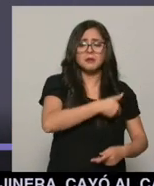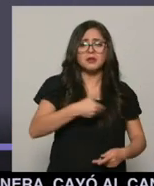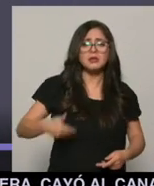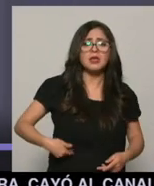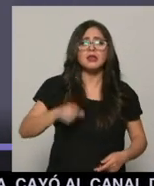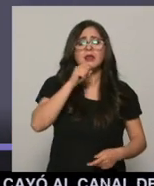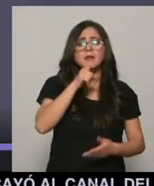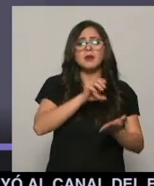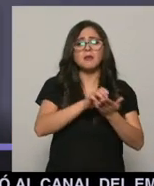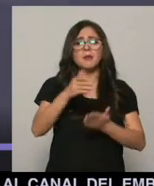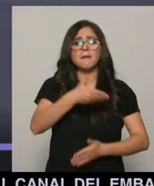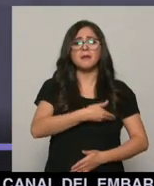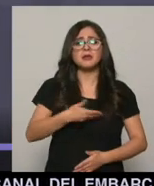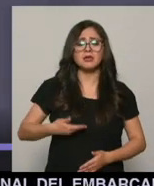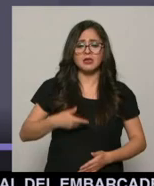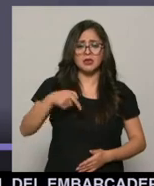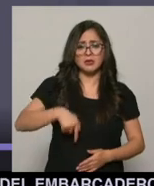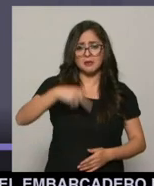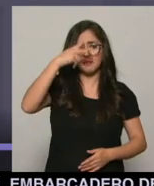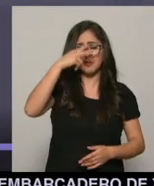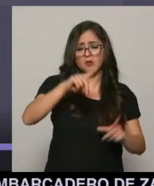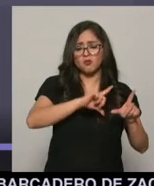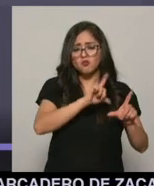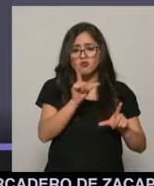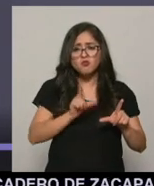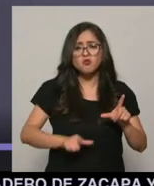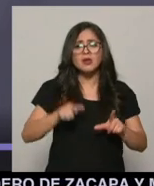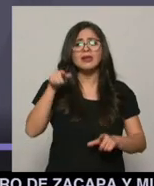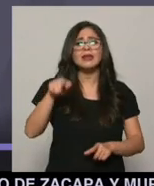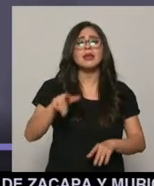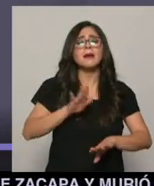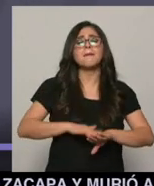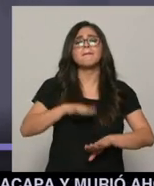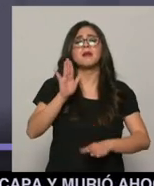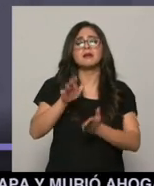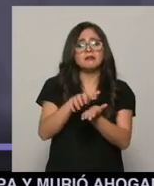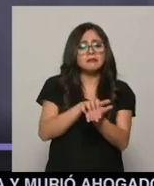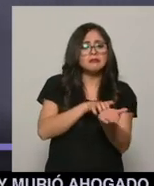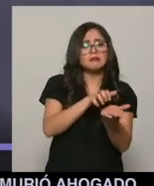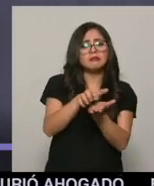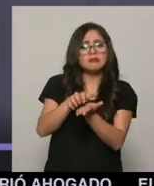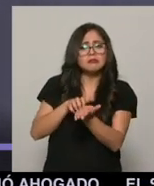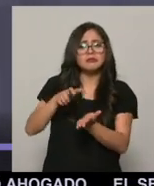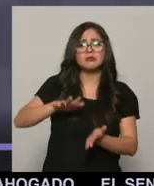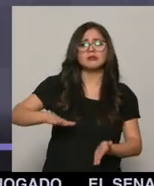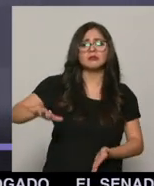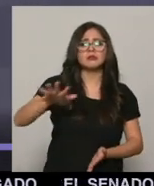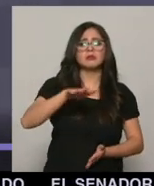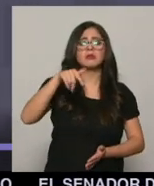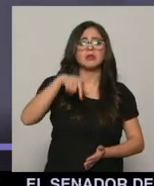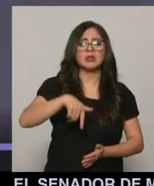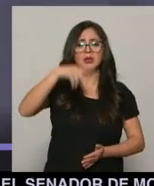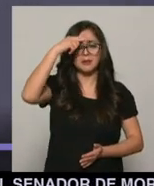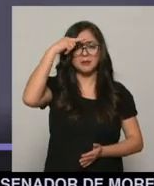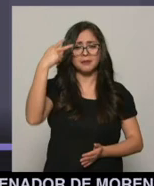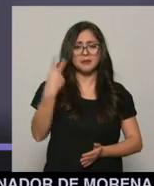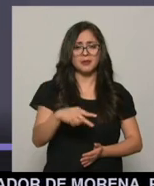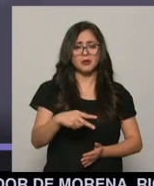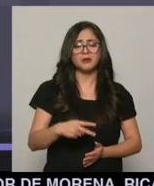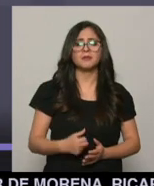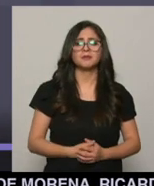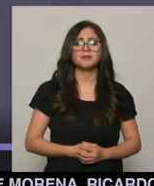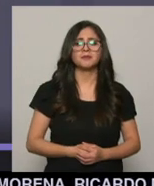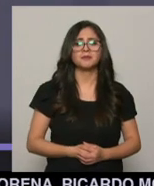Esta presidencia de la República es la presidencia más económica para los mexicanos. Esto